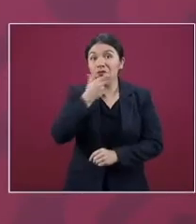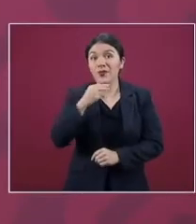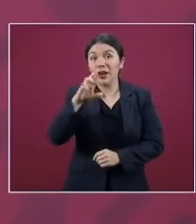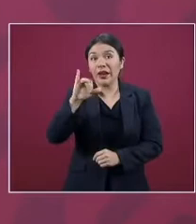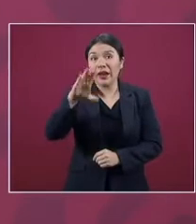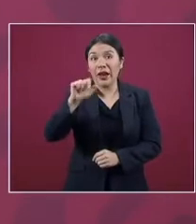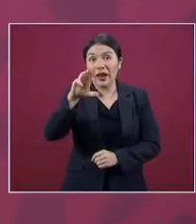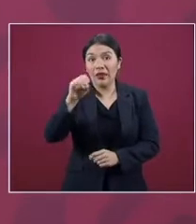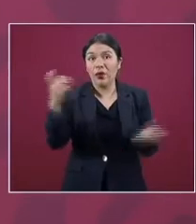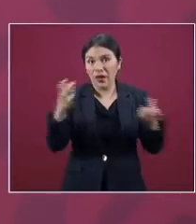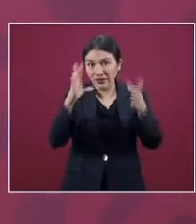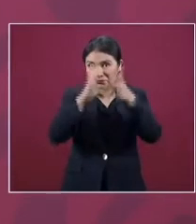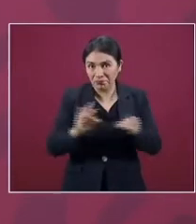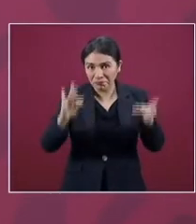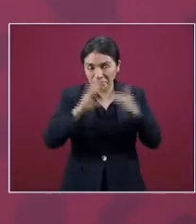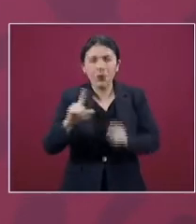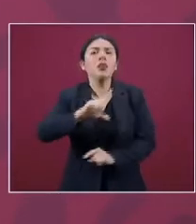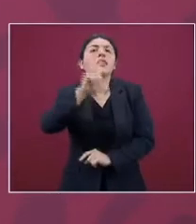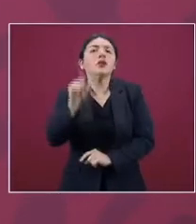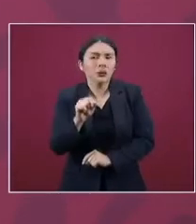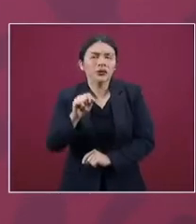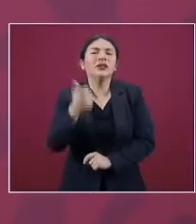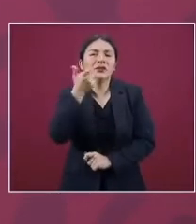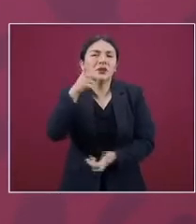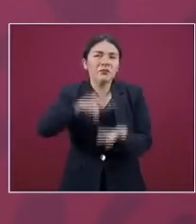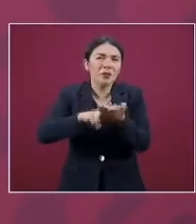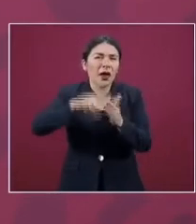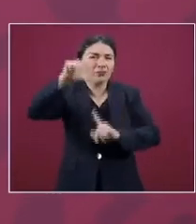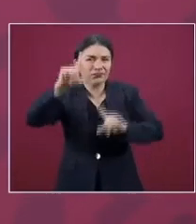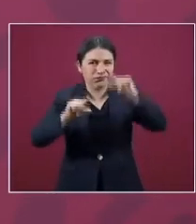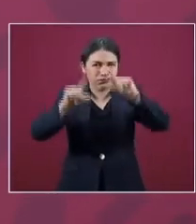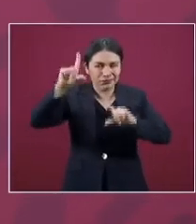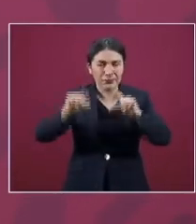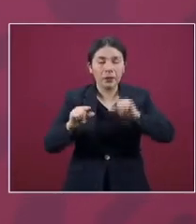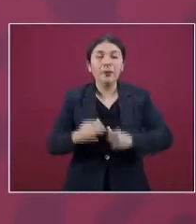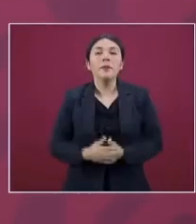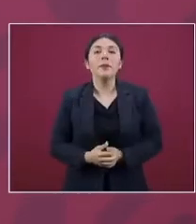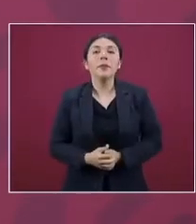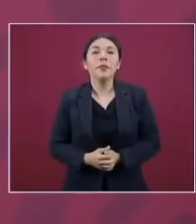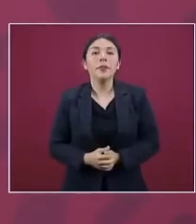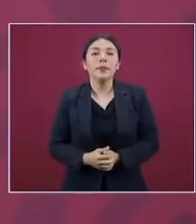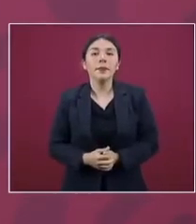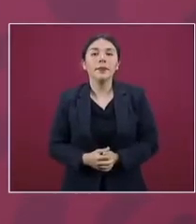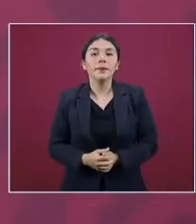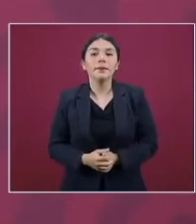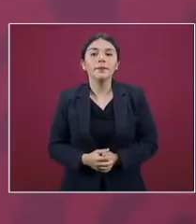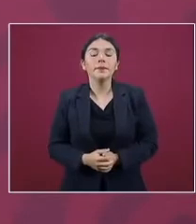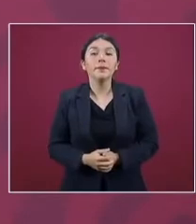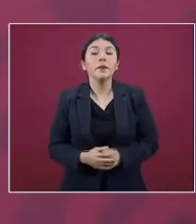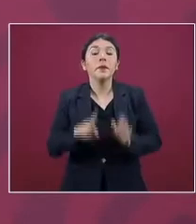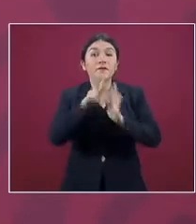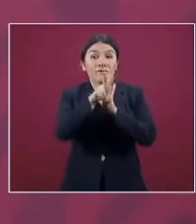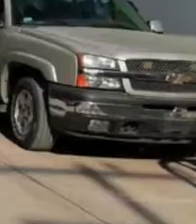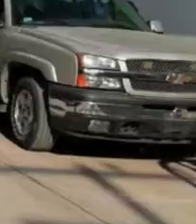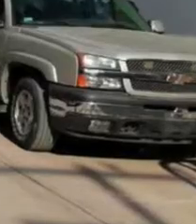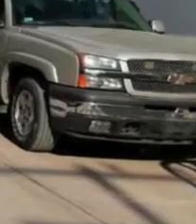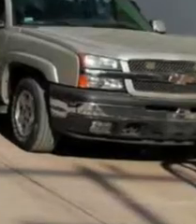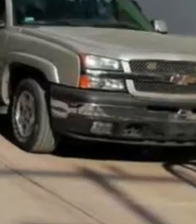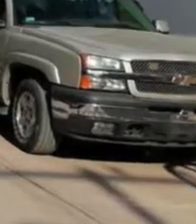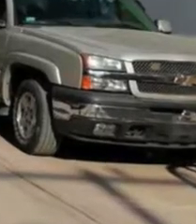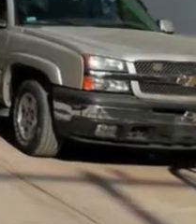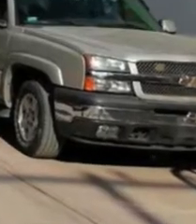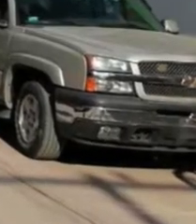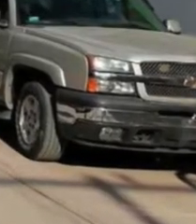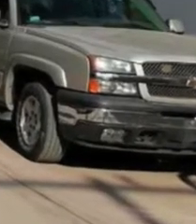Según lo informó el propio presidente López Obrador, este lunes 22 de junio, en su conferencia matutina, desde hace 3 meses, el